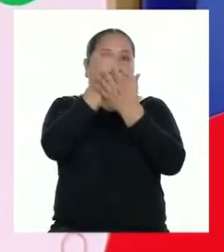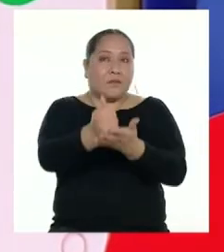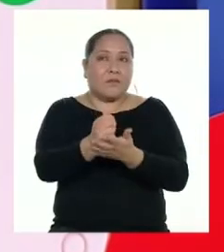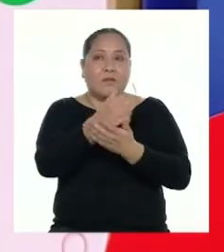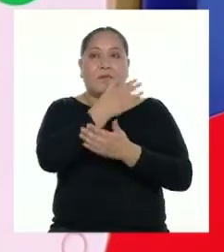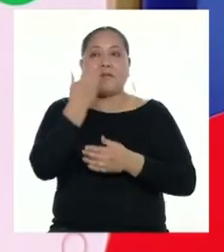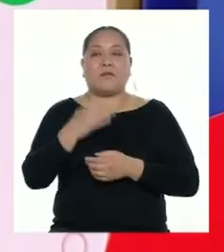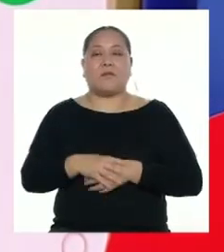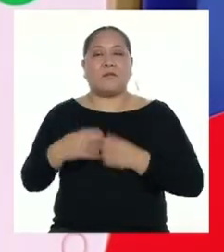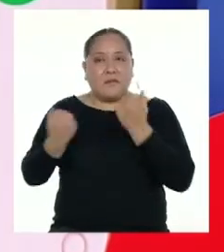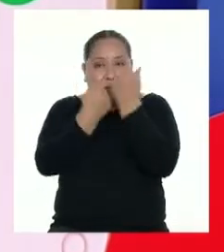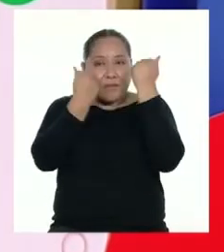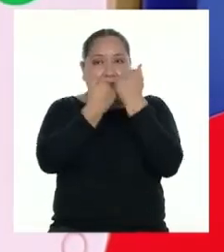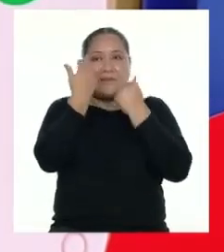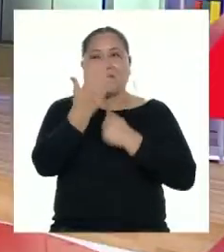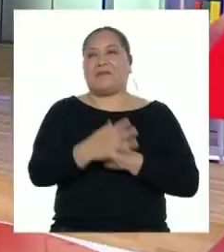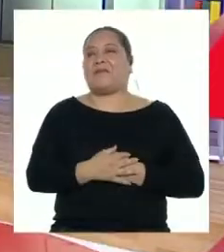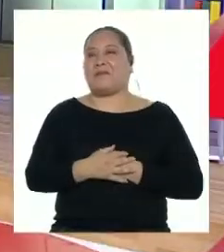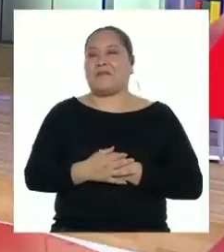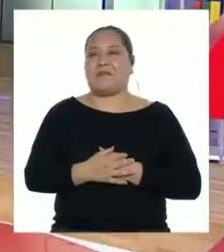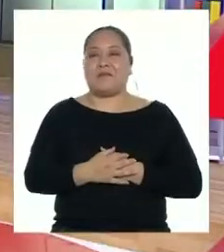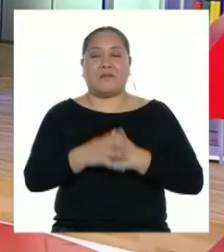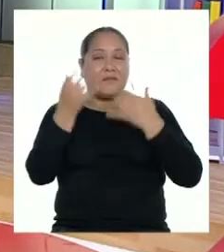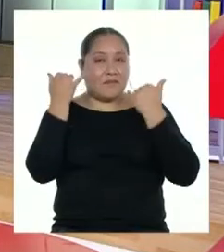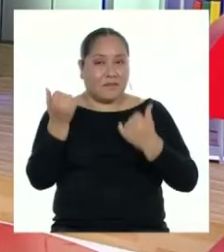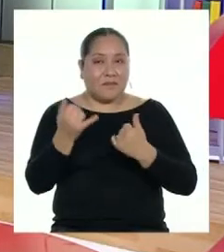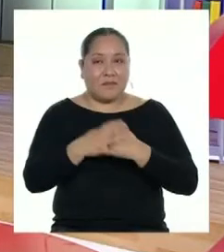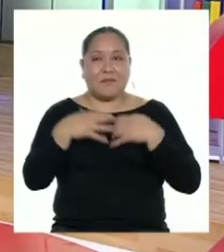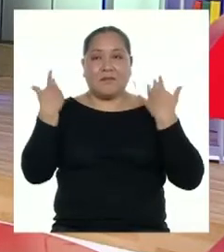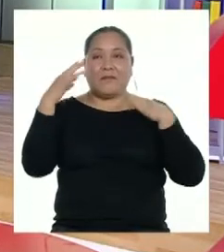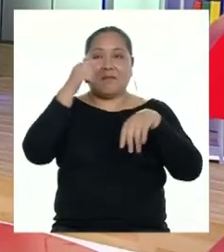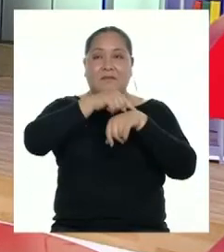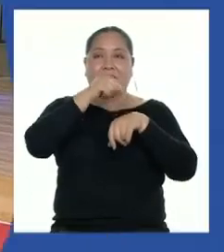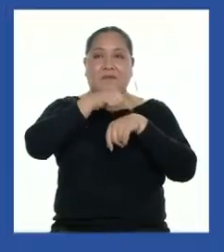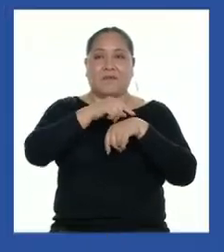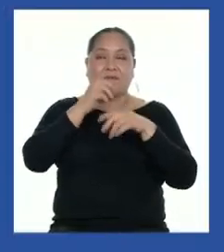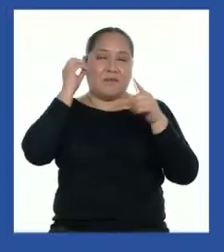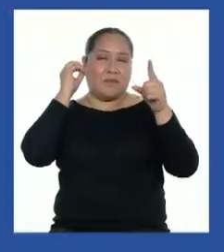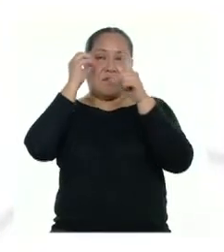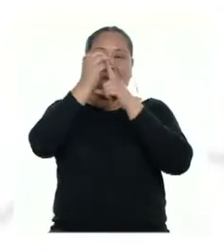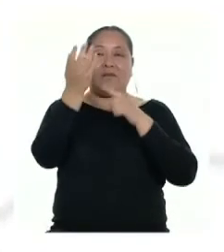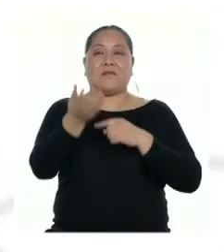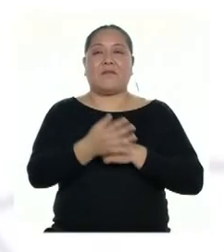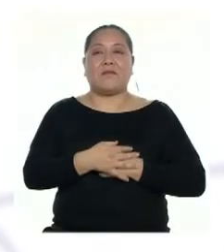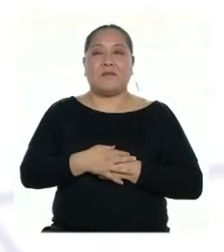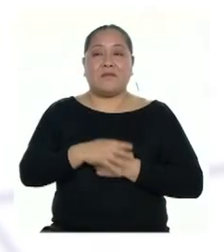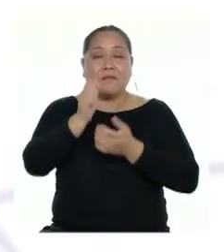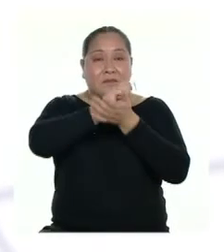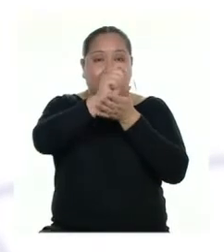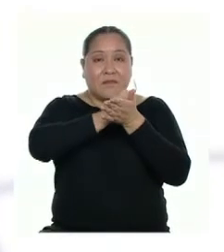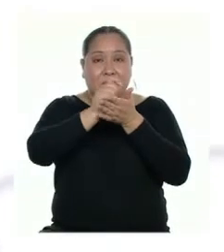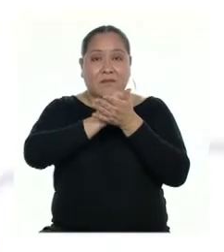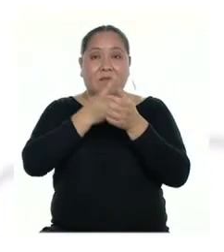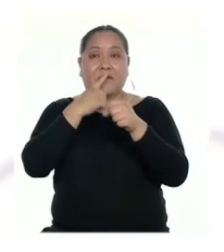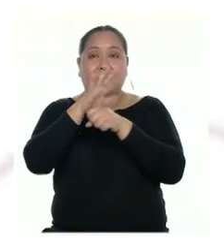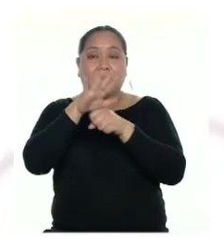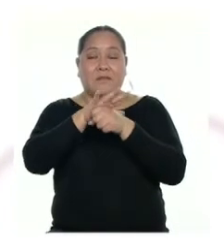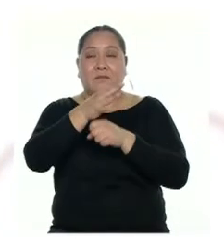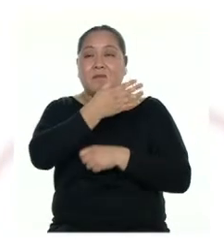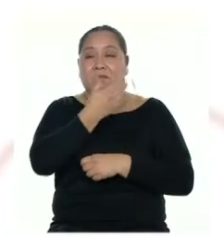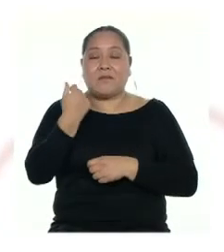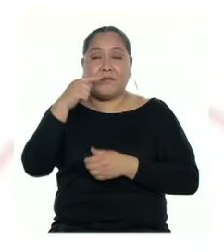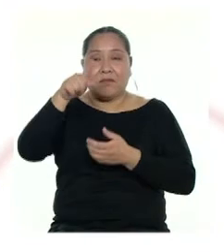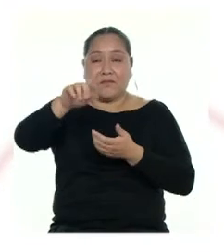mejorando. Apóyense. Ahora llegó el momento del reto. Escribe un compromiso para mejorar